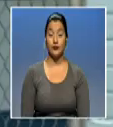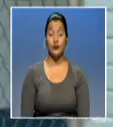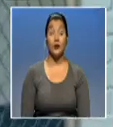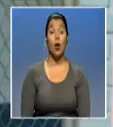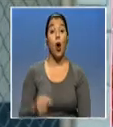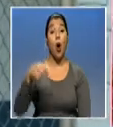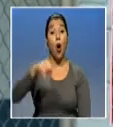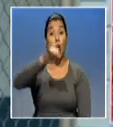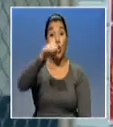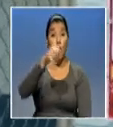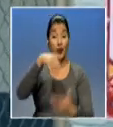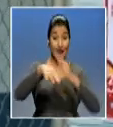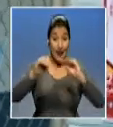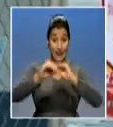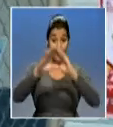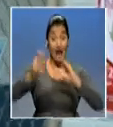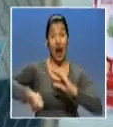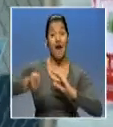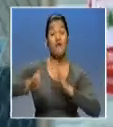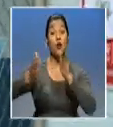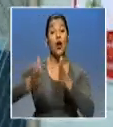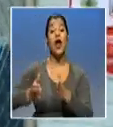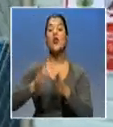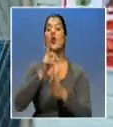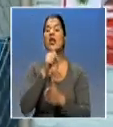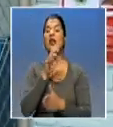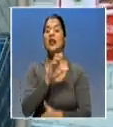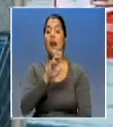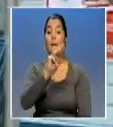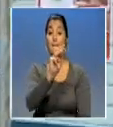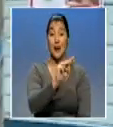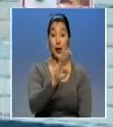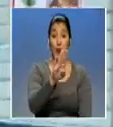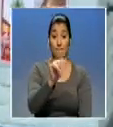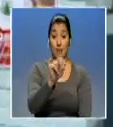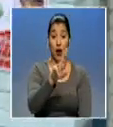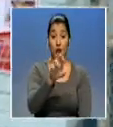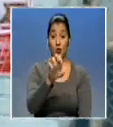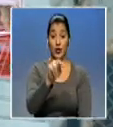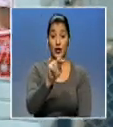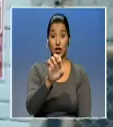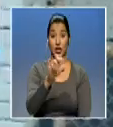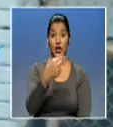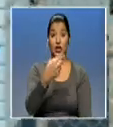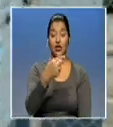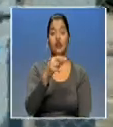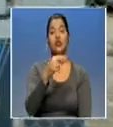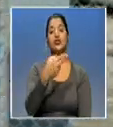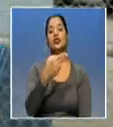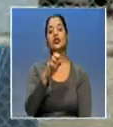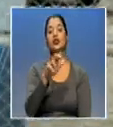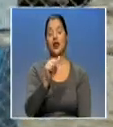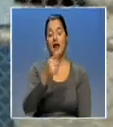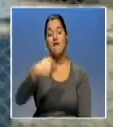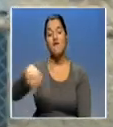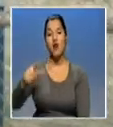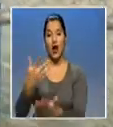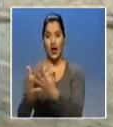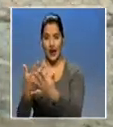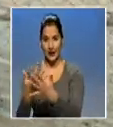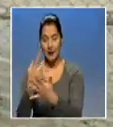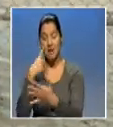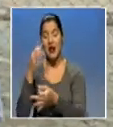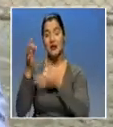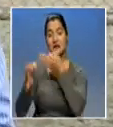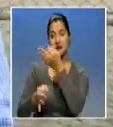La mañana de este jueves, el abogado de Mario Barrenechea estuvo en el Centro de Detención para Adultos Mayores en San Rafael de Alajuela explicándole lo